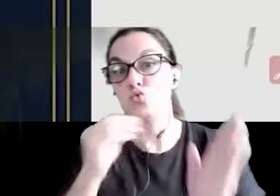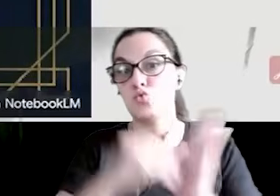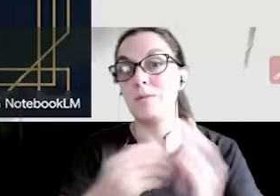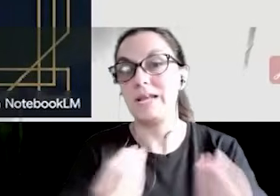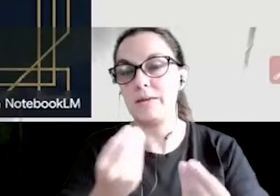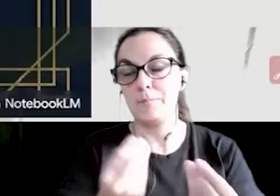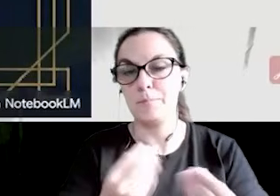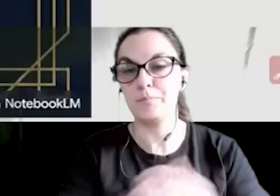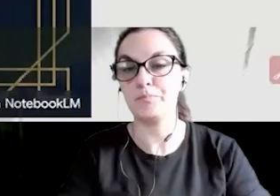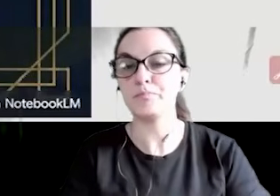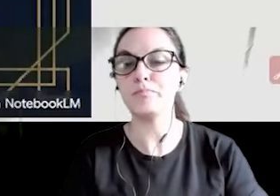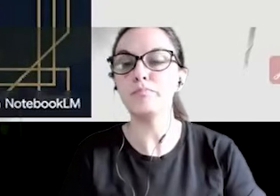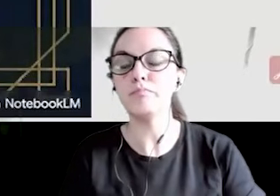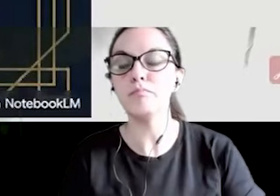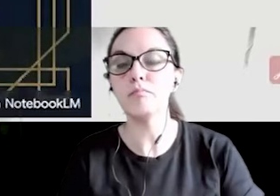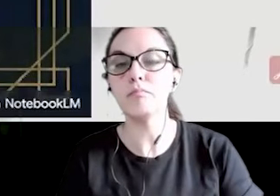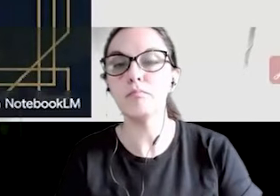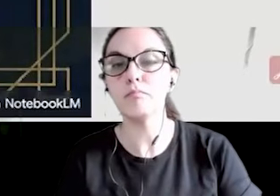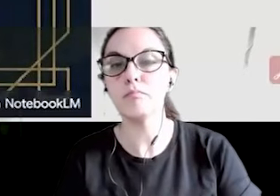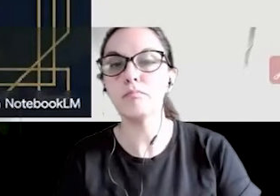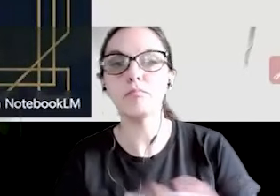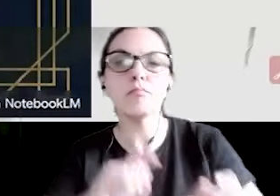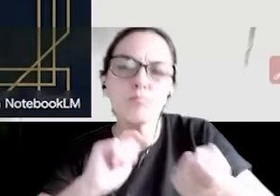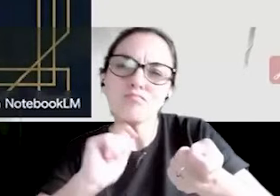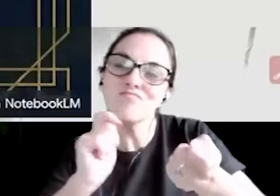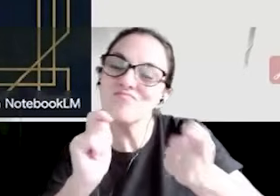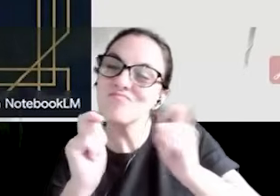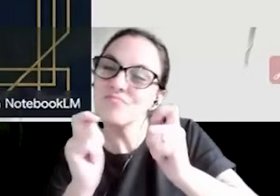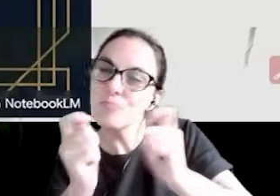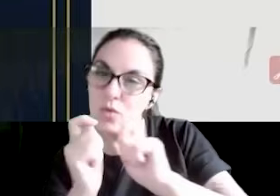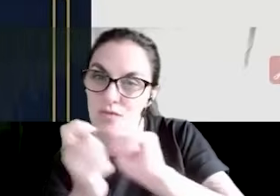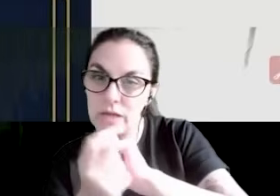lo que es también modificaciones